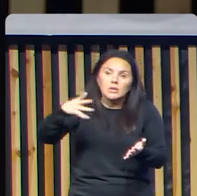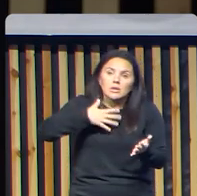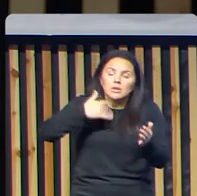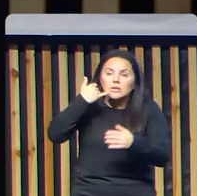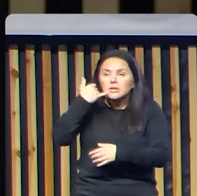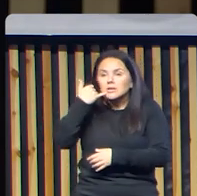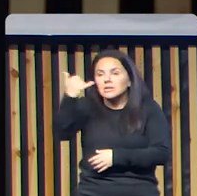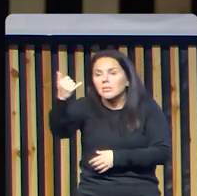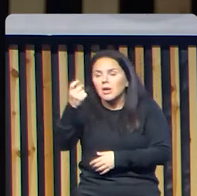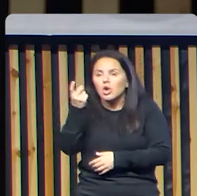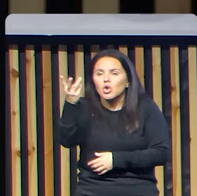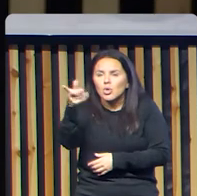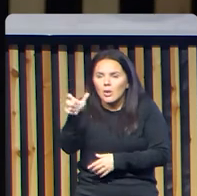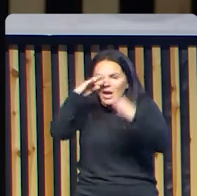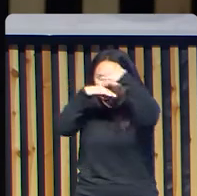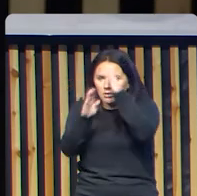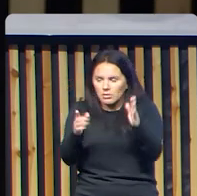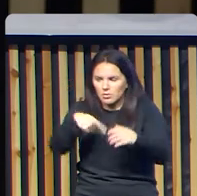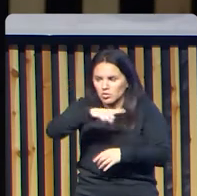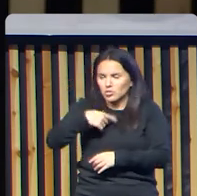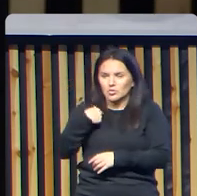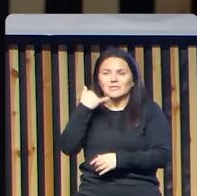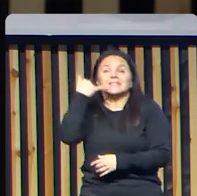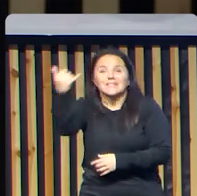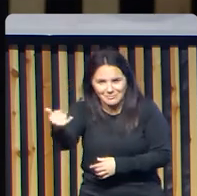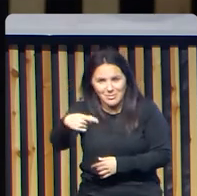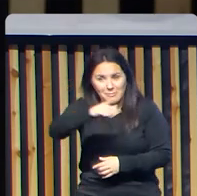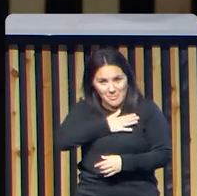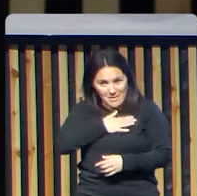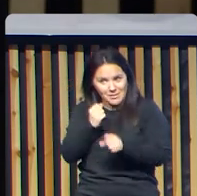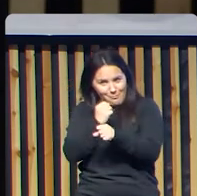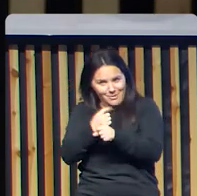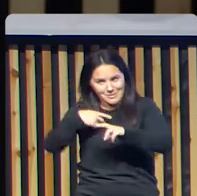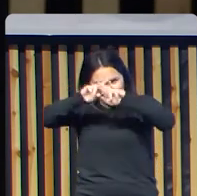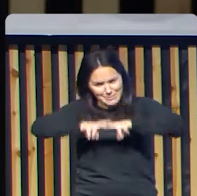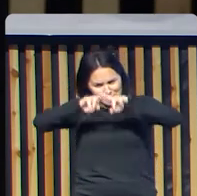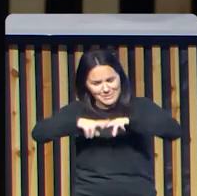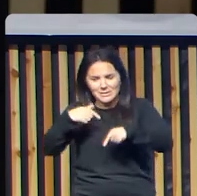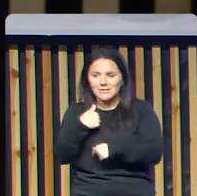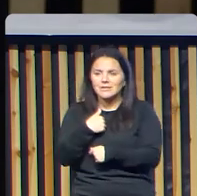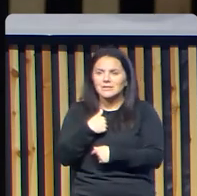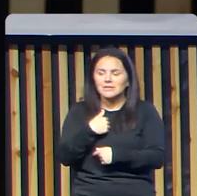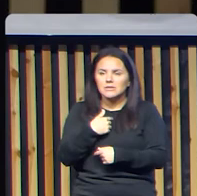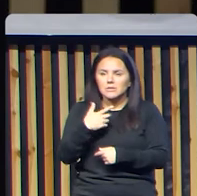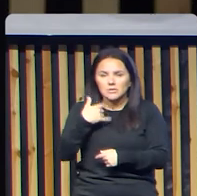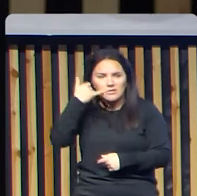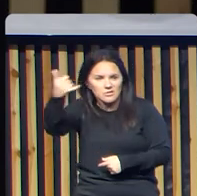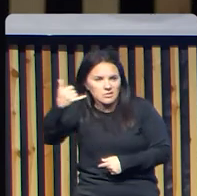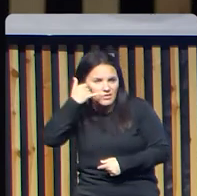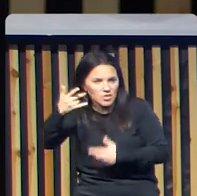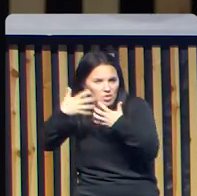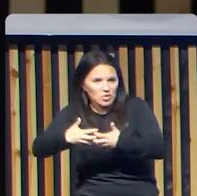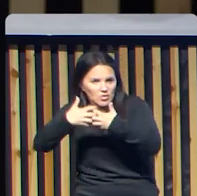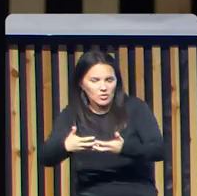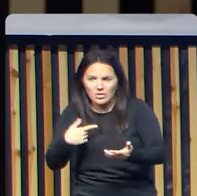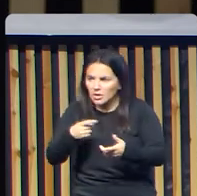a este número de atención llamábamos porque esta es parte de mi tarea como revisora en ese teléfono no funcionaba